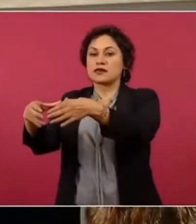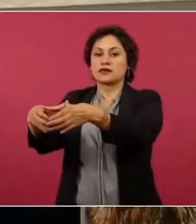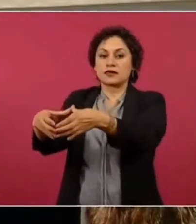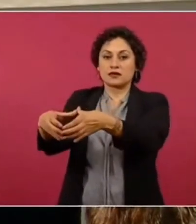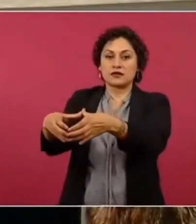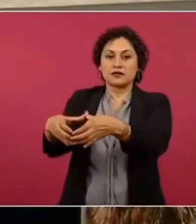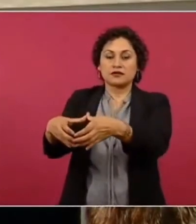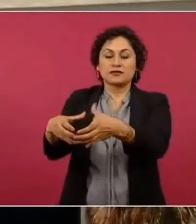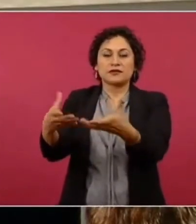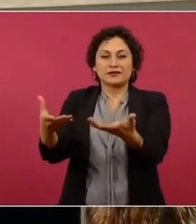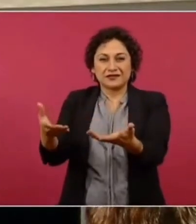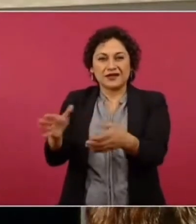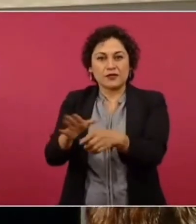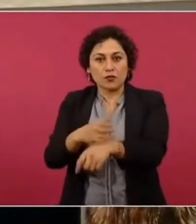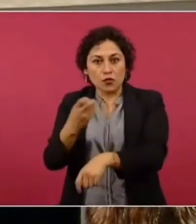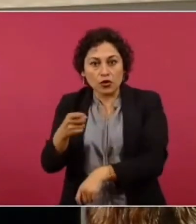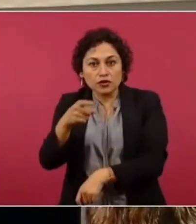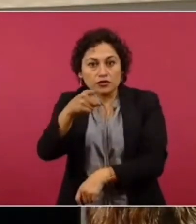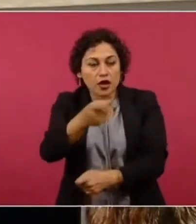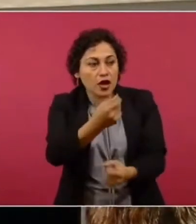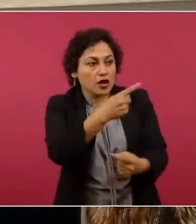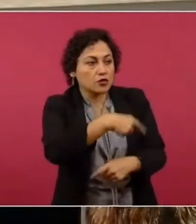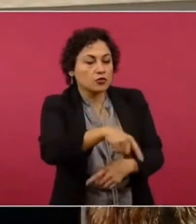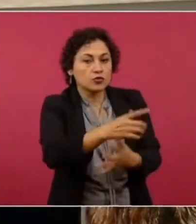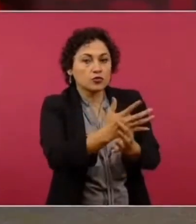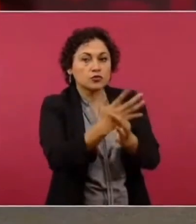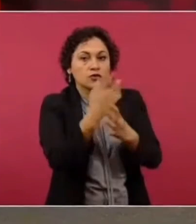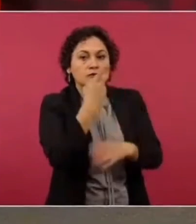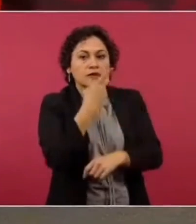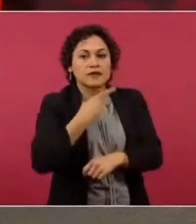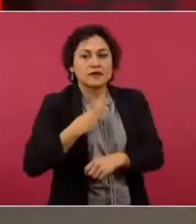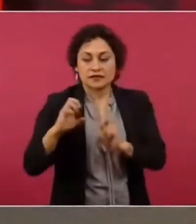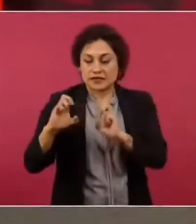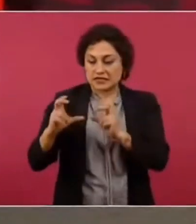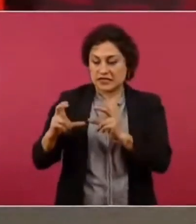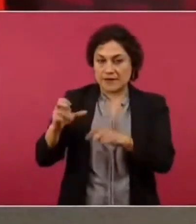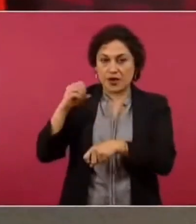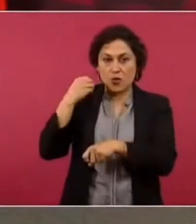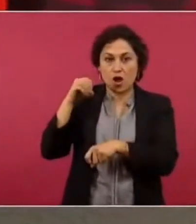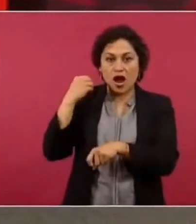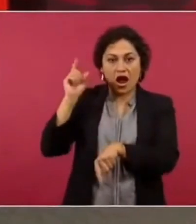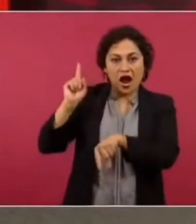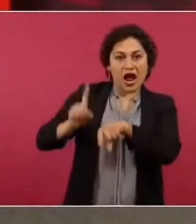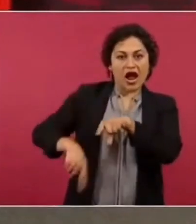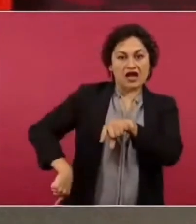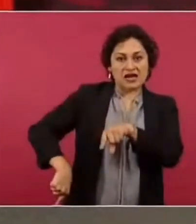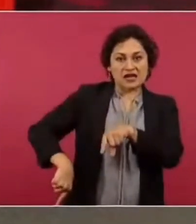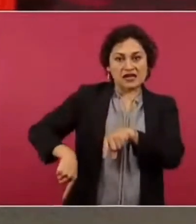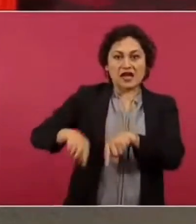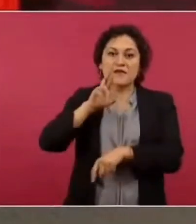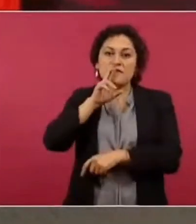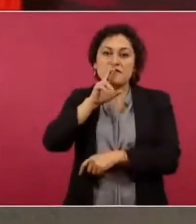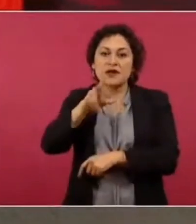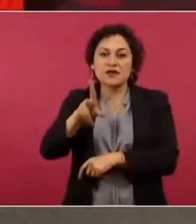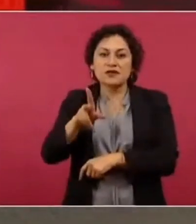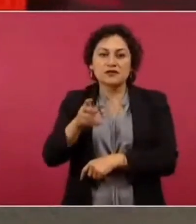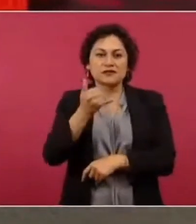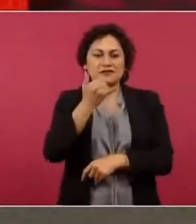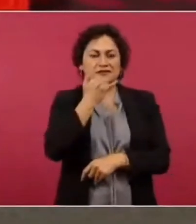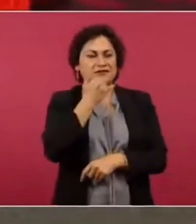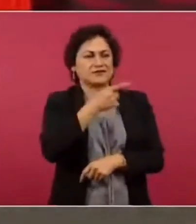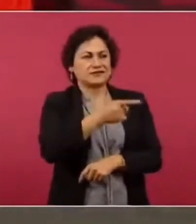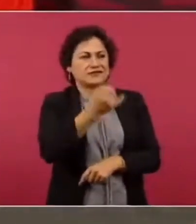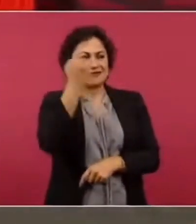desapareciera Chiapas y Oaxaca y Guerrero estaríamos mejor, no tienen ni idea. No me gusta usar la palabra, pero